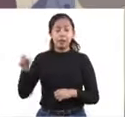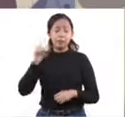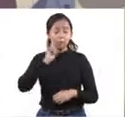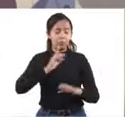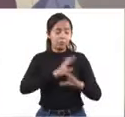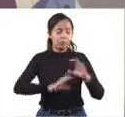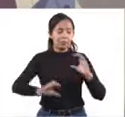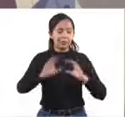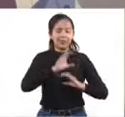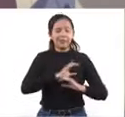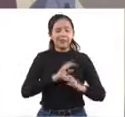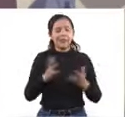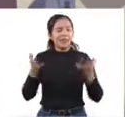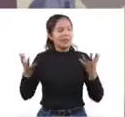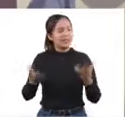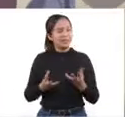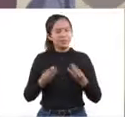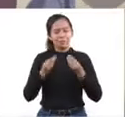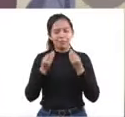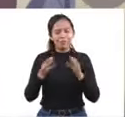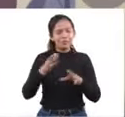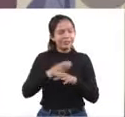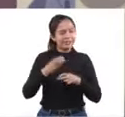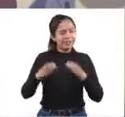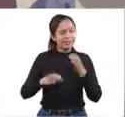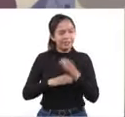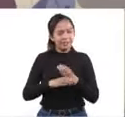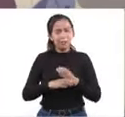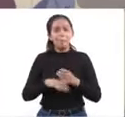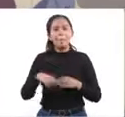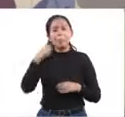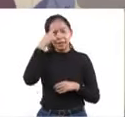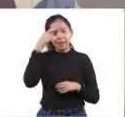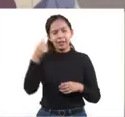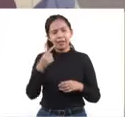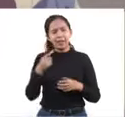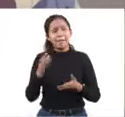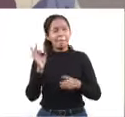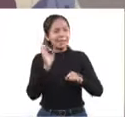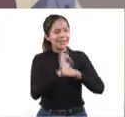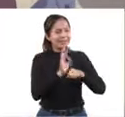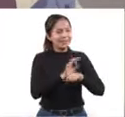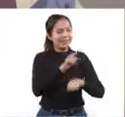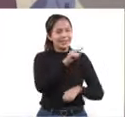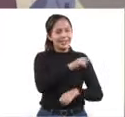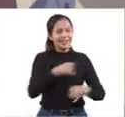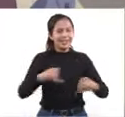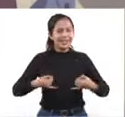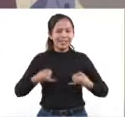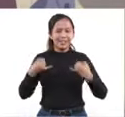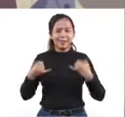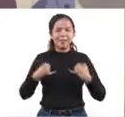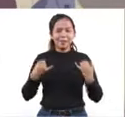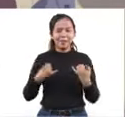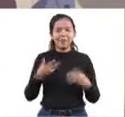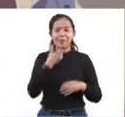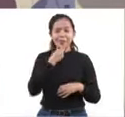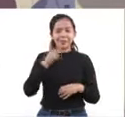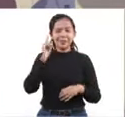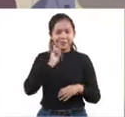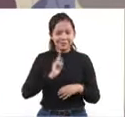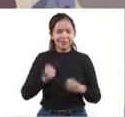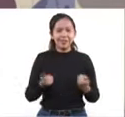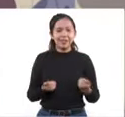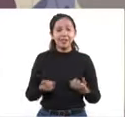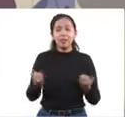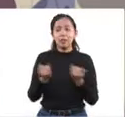lo imposible, como dice el libro, por el avance de las y de los jóvenes, por el avance y el reconocimiento de las